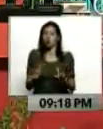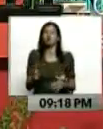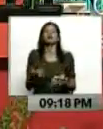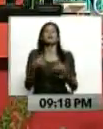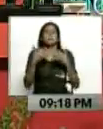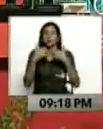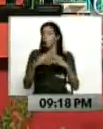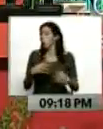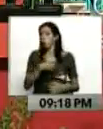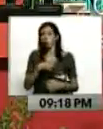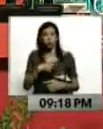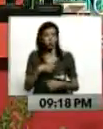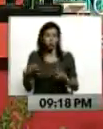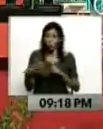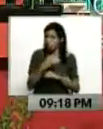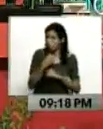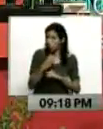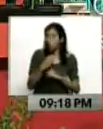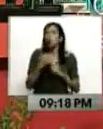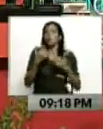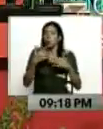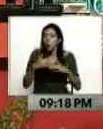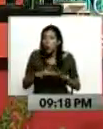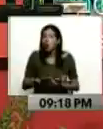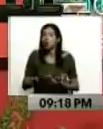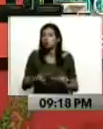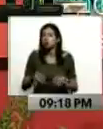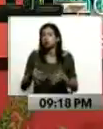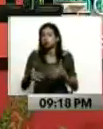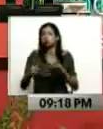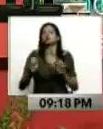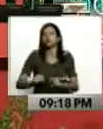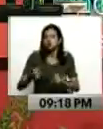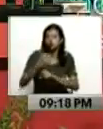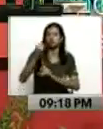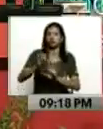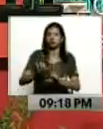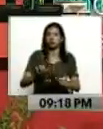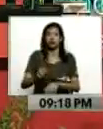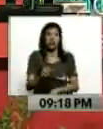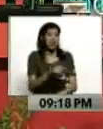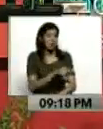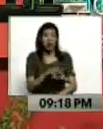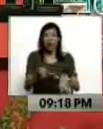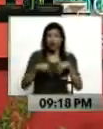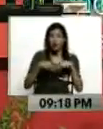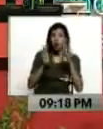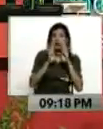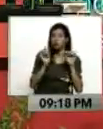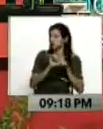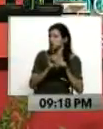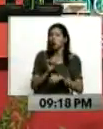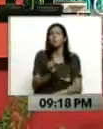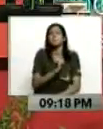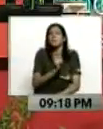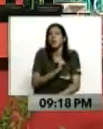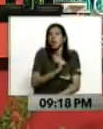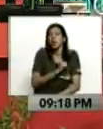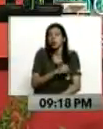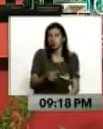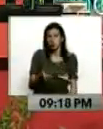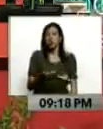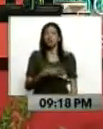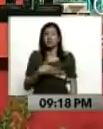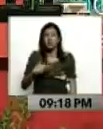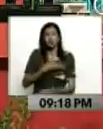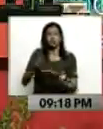ahora por ahora constancia ellos no porque son cobardes cobardes quieren